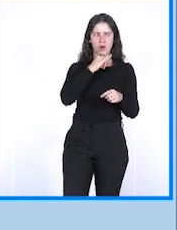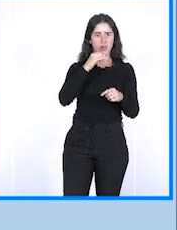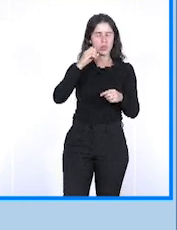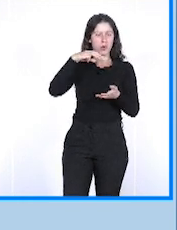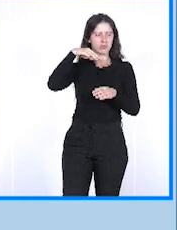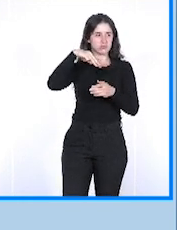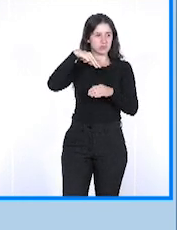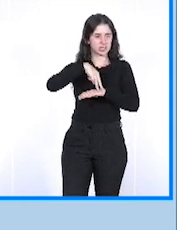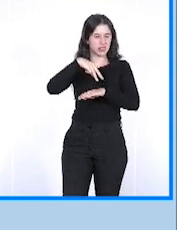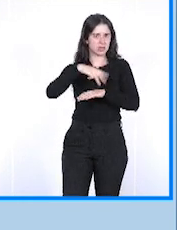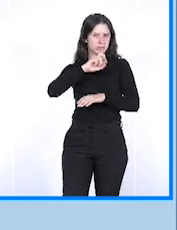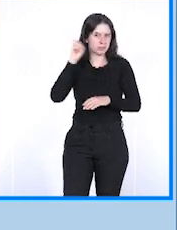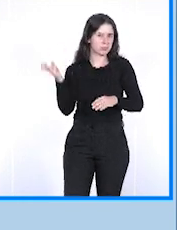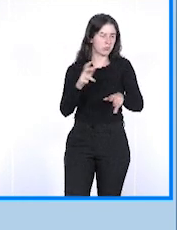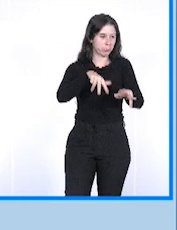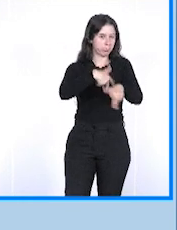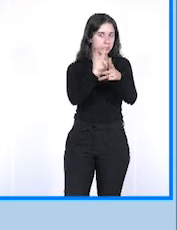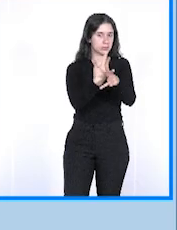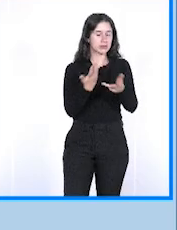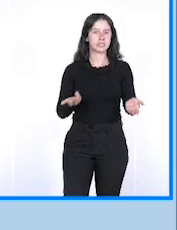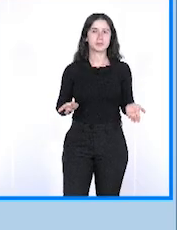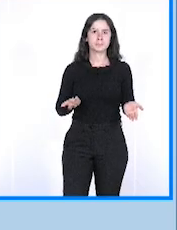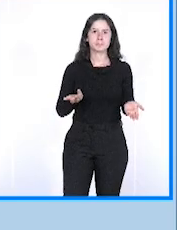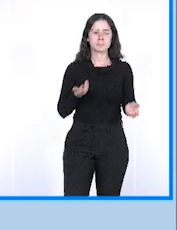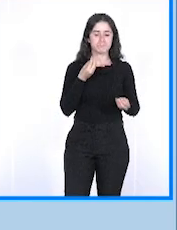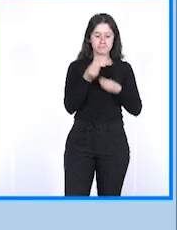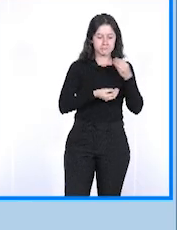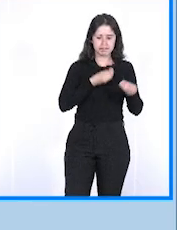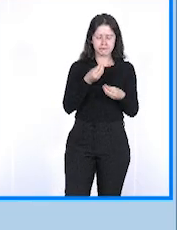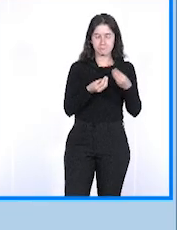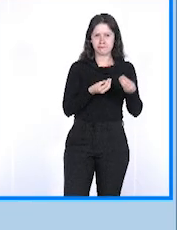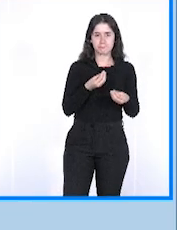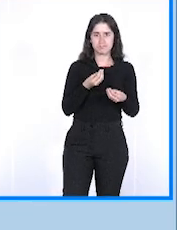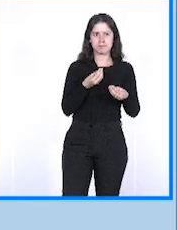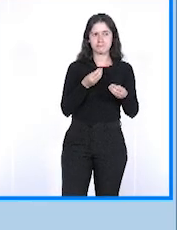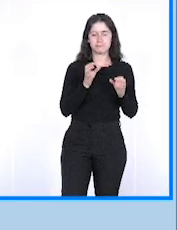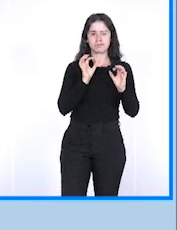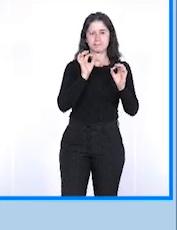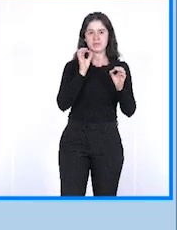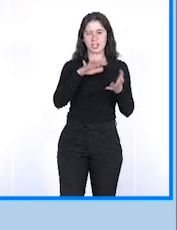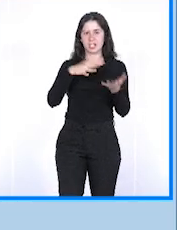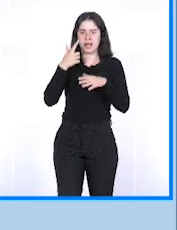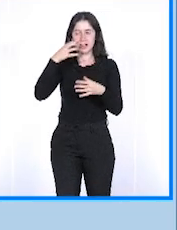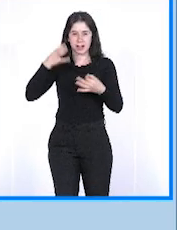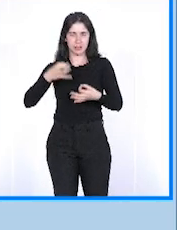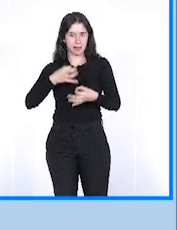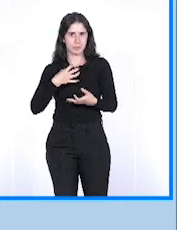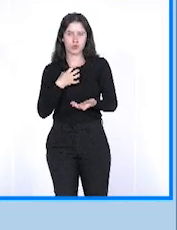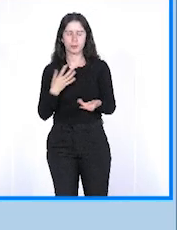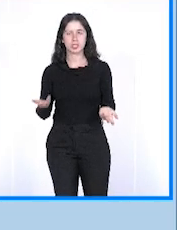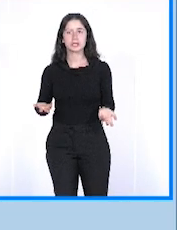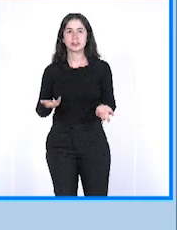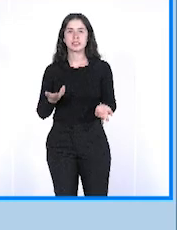teams o por donde sea o por teléfono pues no era no se daba la palpar la realidad y la realidad era